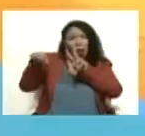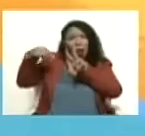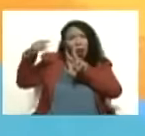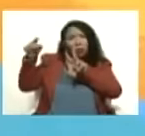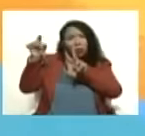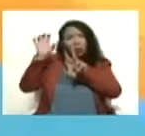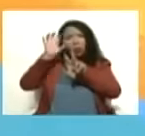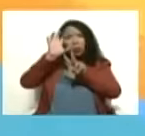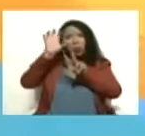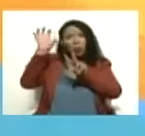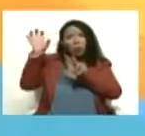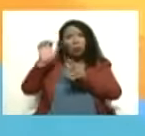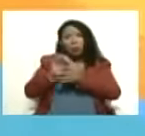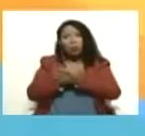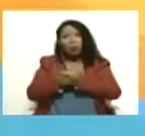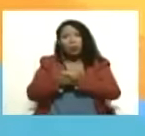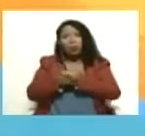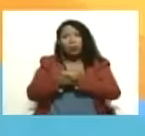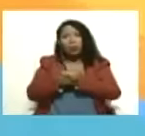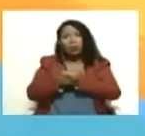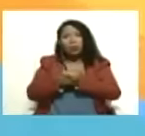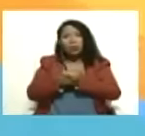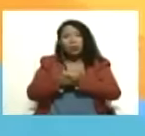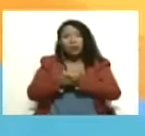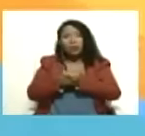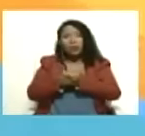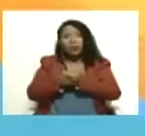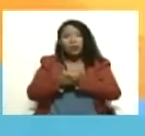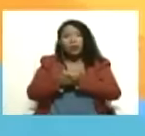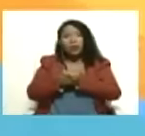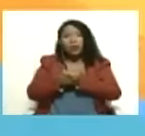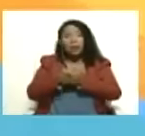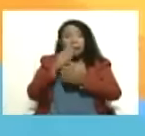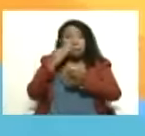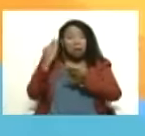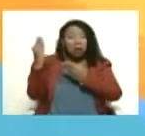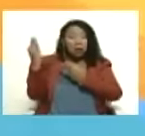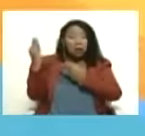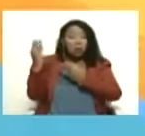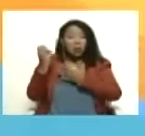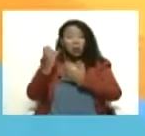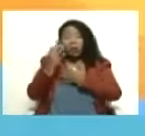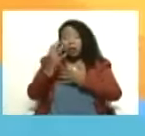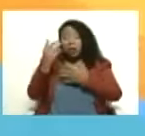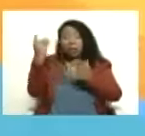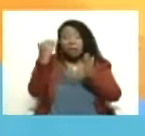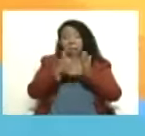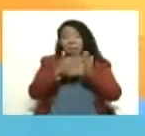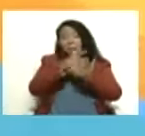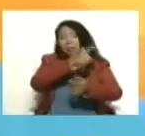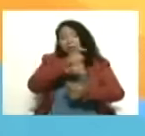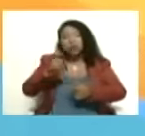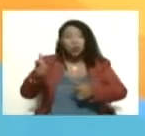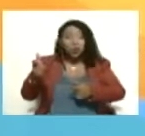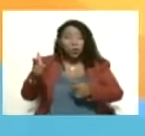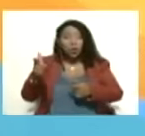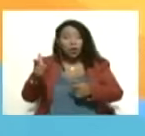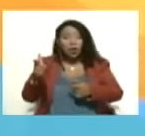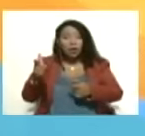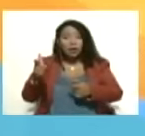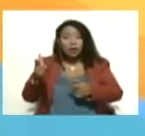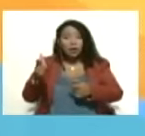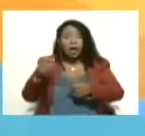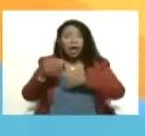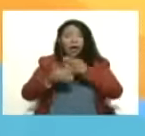Estados Unidos de América vayan a ver a cuántos cientos de miles de seres humanos Cuántos cientos de miles de seres humanos